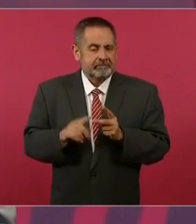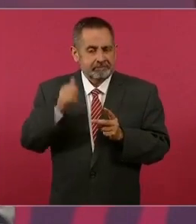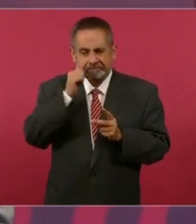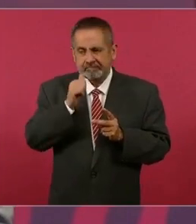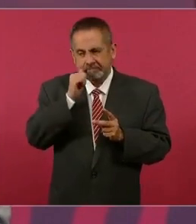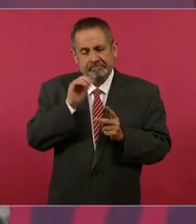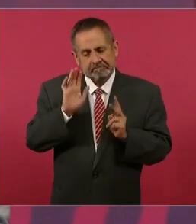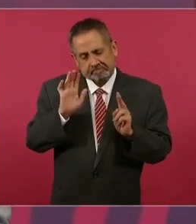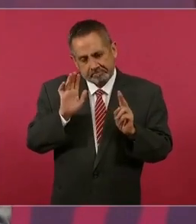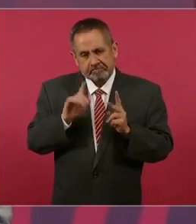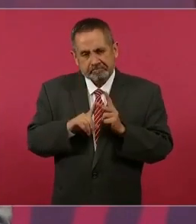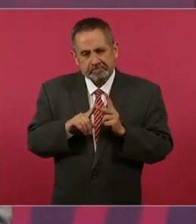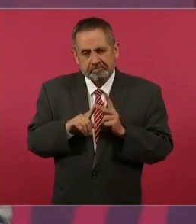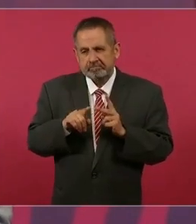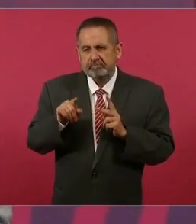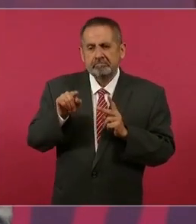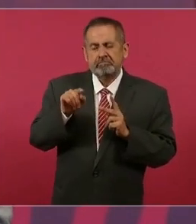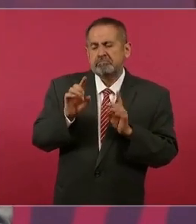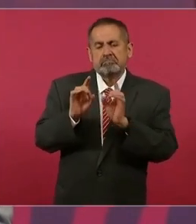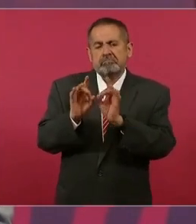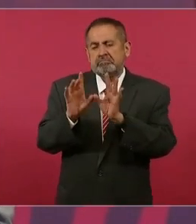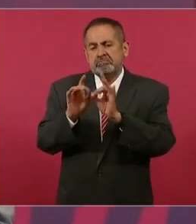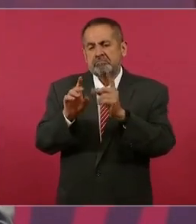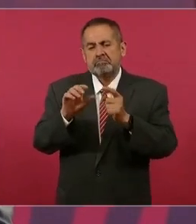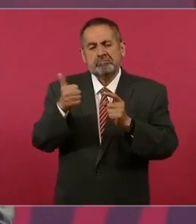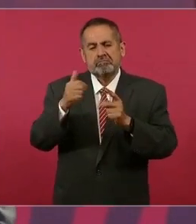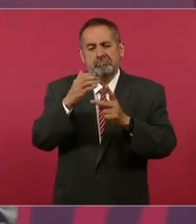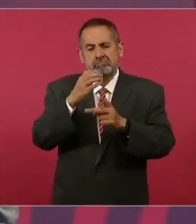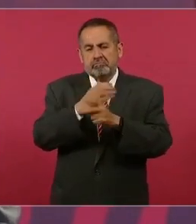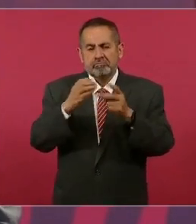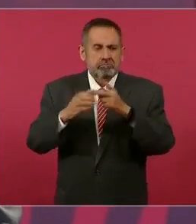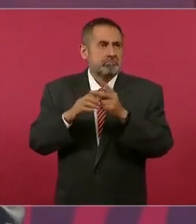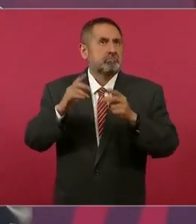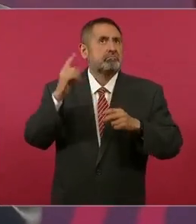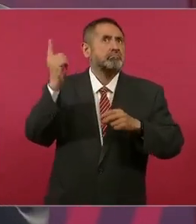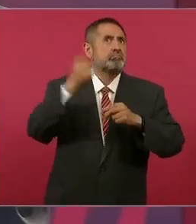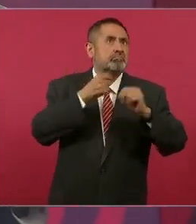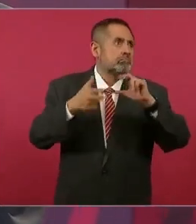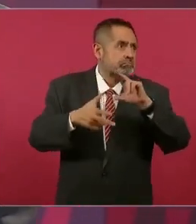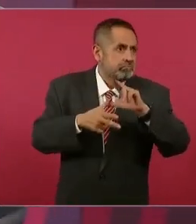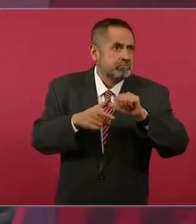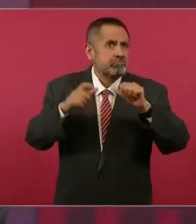siempre interviene la naturaleza